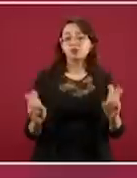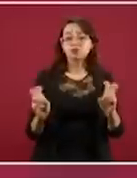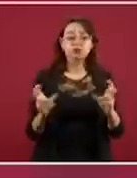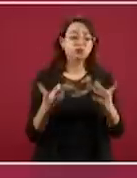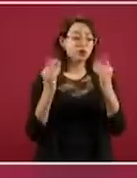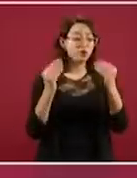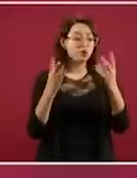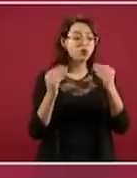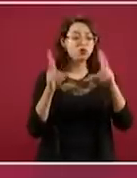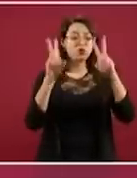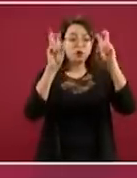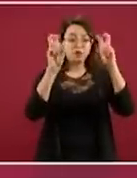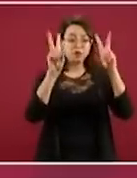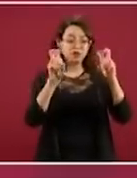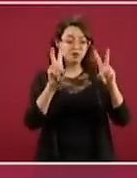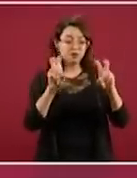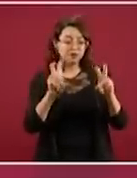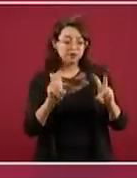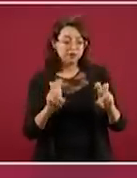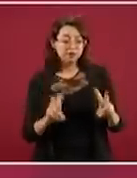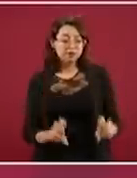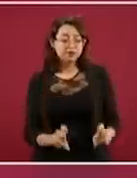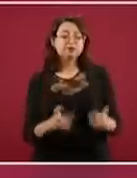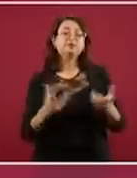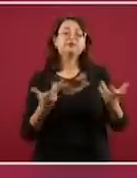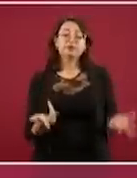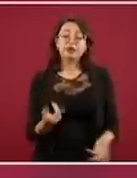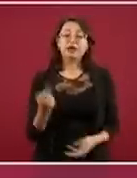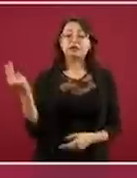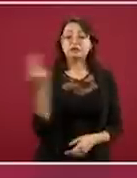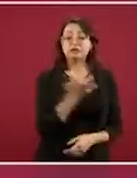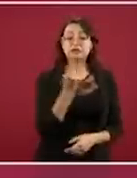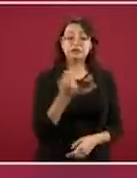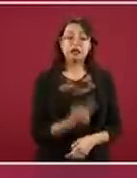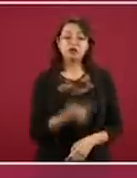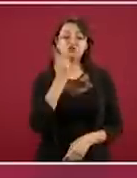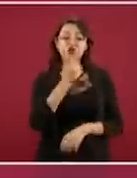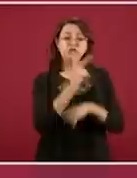muchos, que requieren de cooperación,